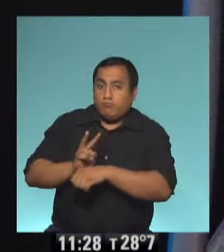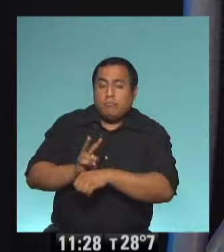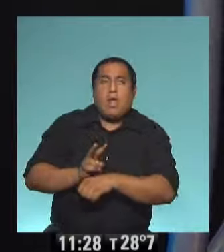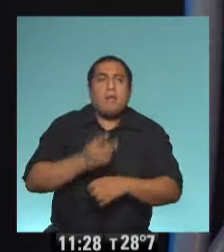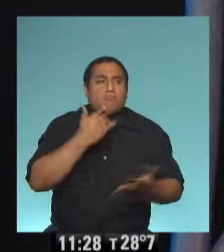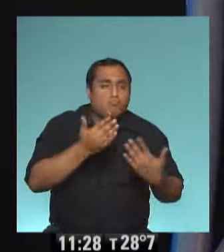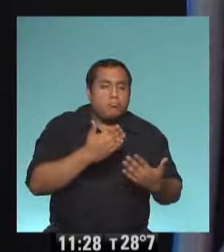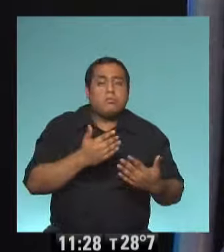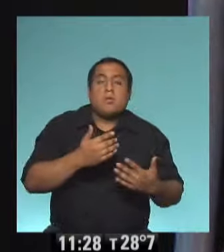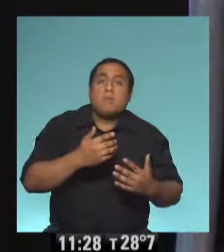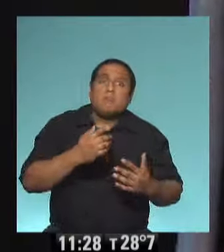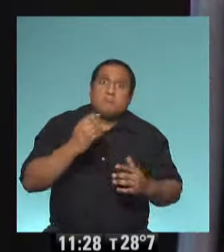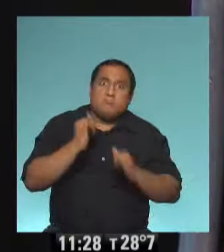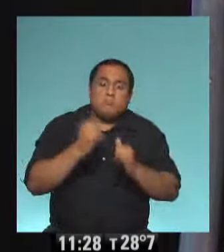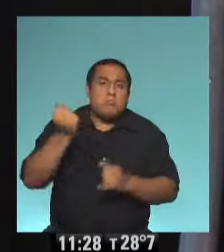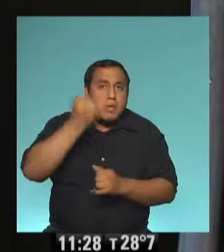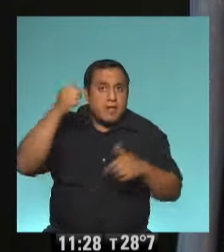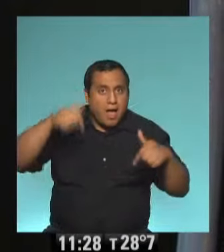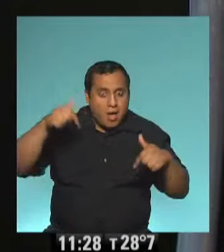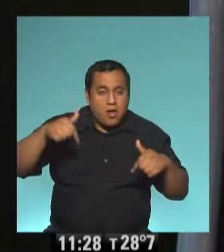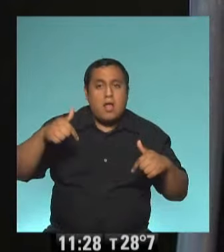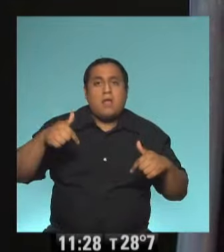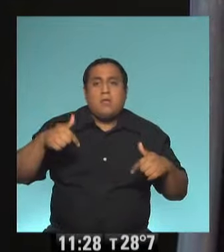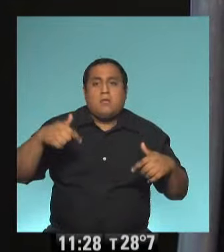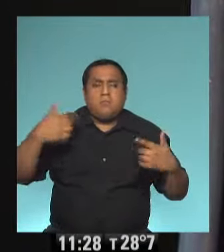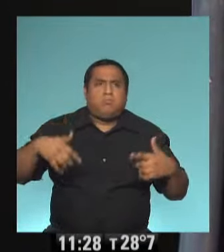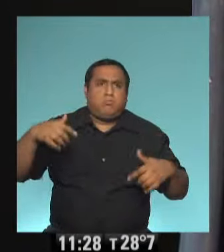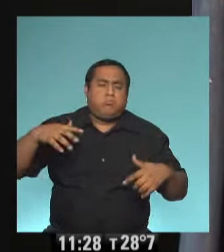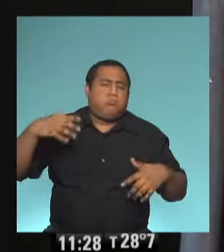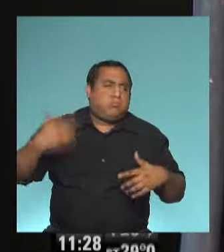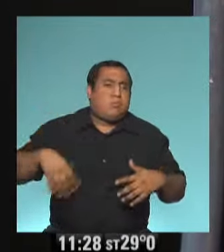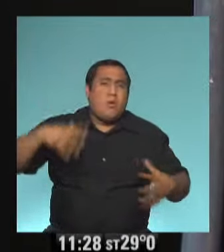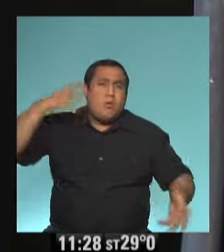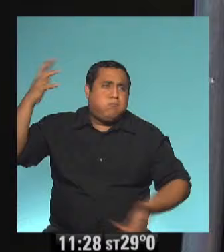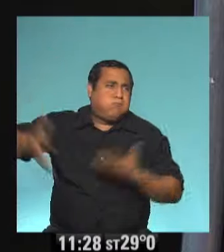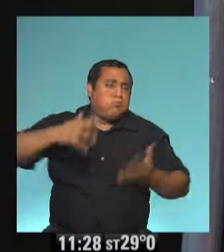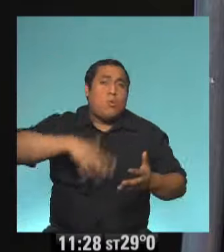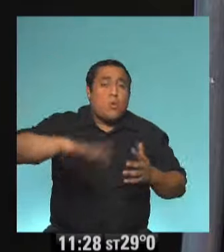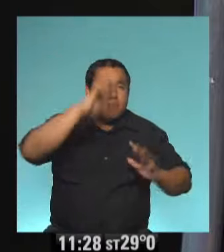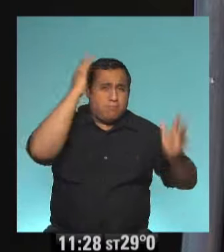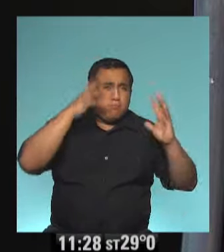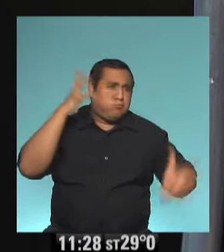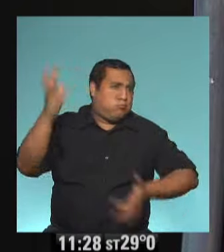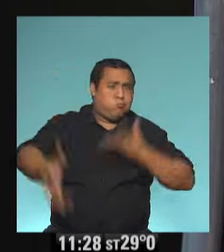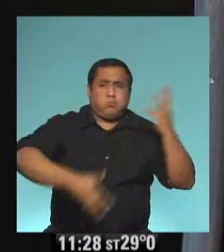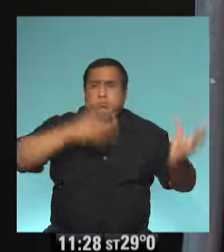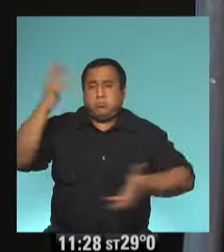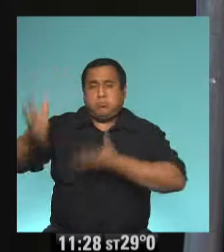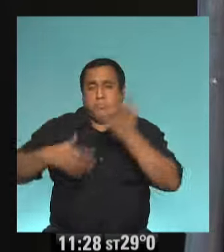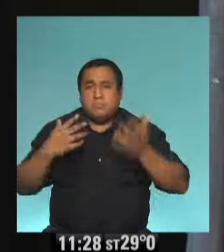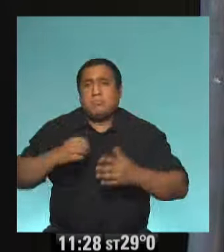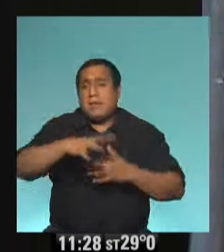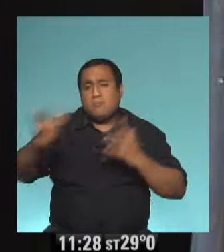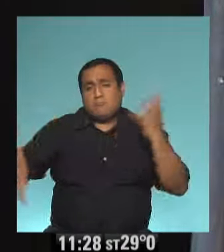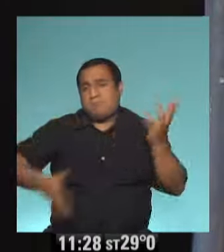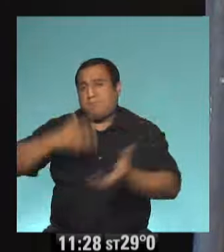dijimos que era súper importante, sobre todo en esta época en la que se estuvo incendiando un montón de bosques y de zonas forestales, entonces